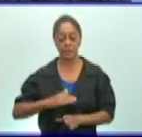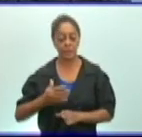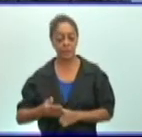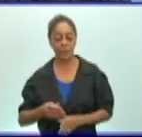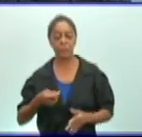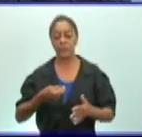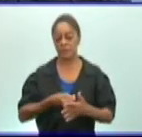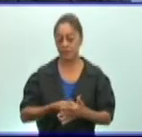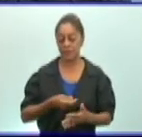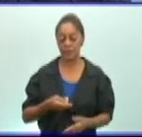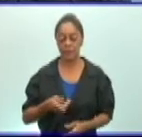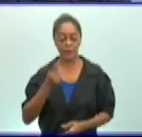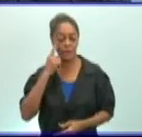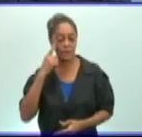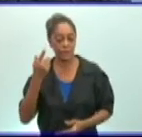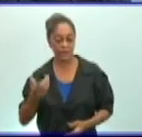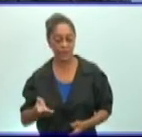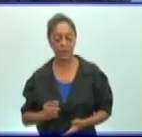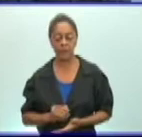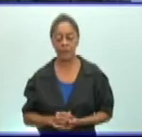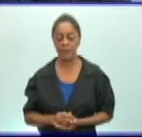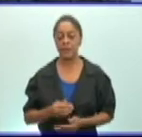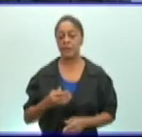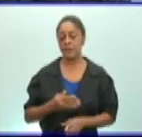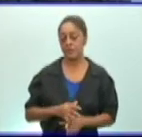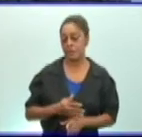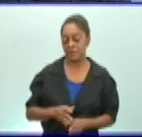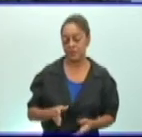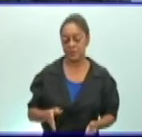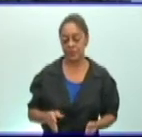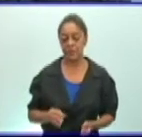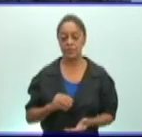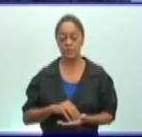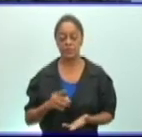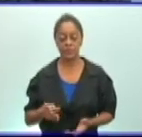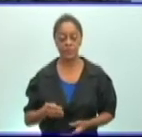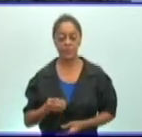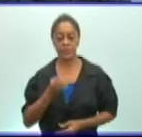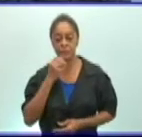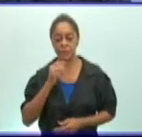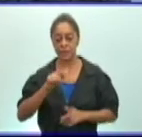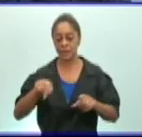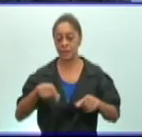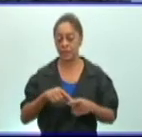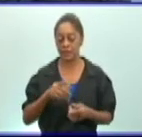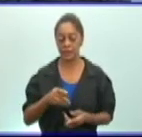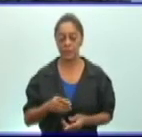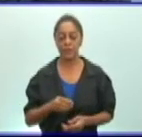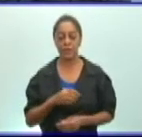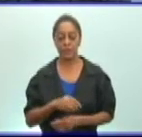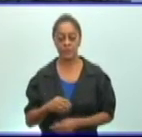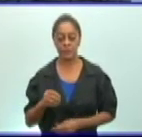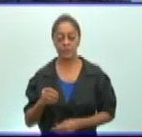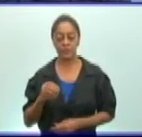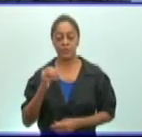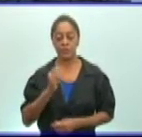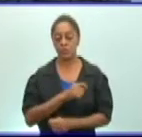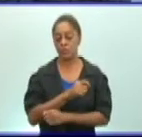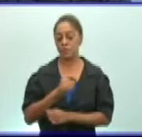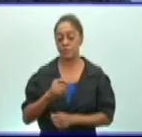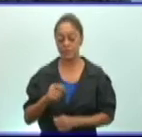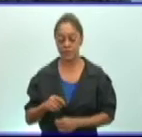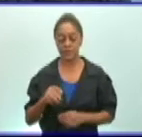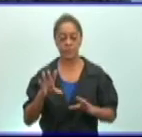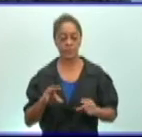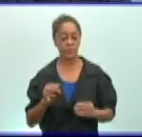grabarla, verla distintamente en diferentes momentos, y que entonces vaya al aula a construir conocimientos con su profesor, a apropiarse